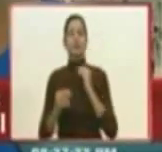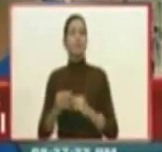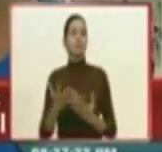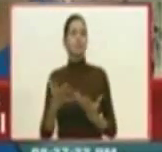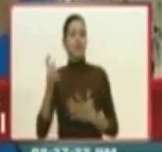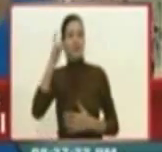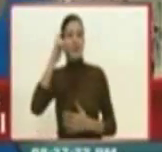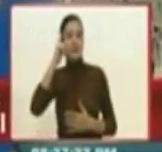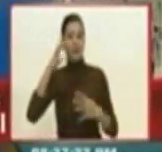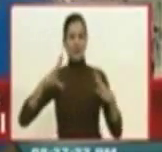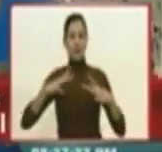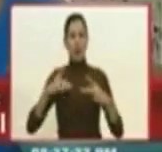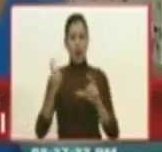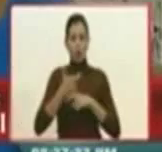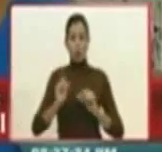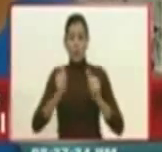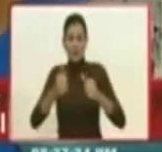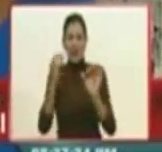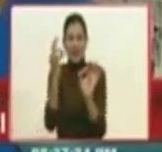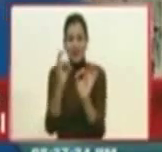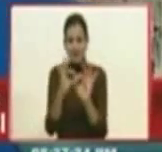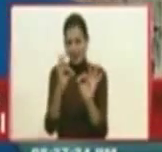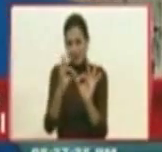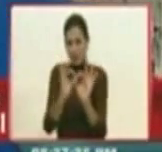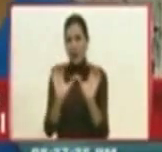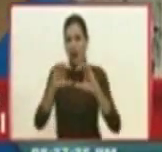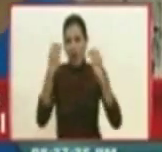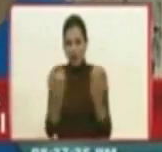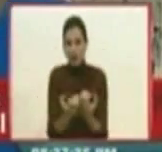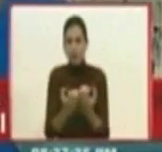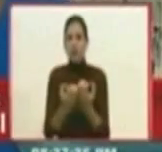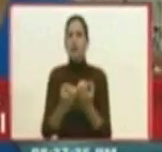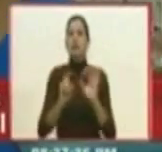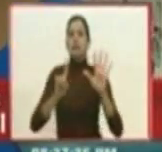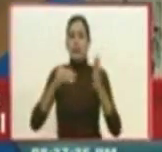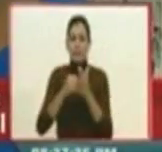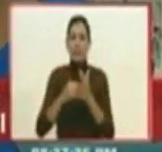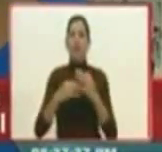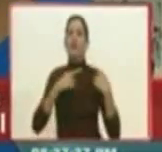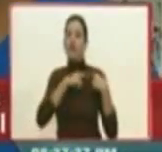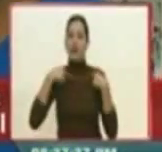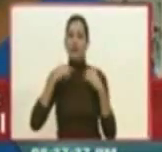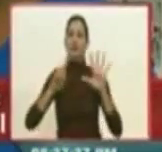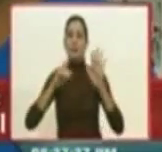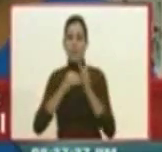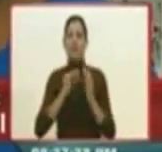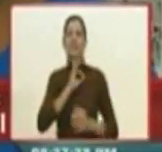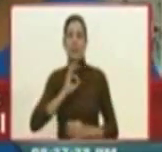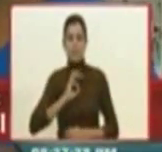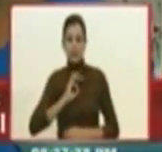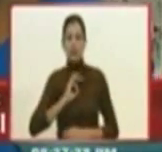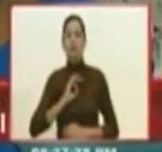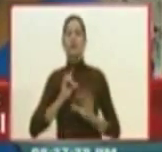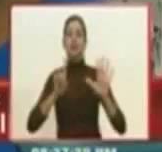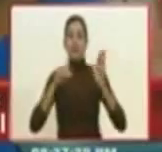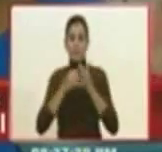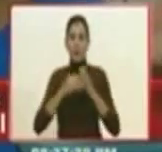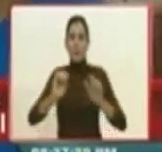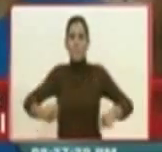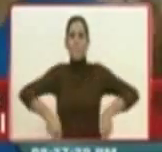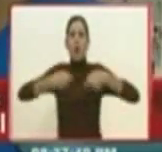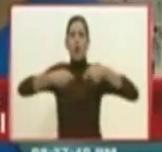de la época escolar, de 6.000 franelas, 6.000 chemises, 6.000 monos,